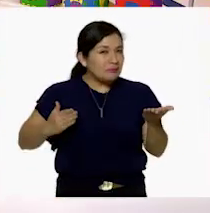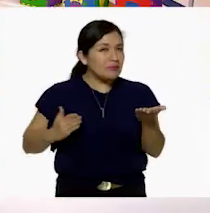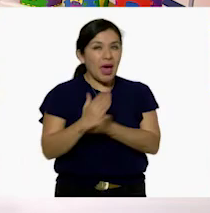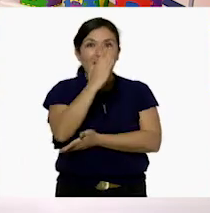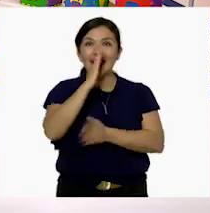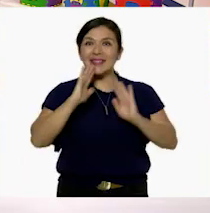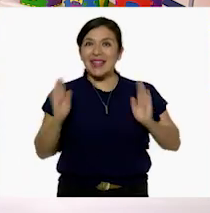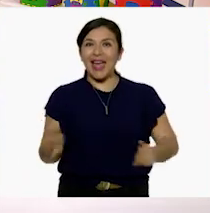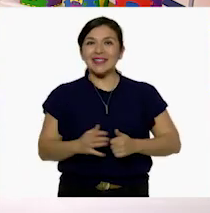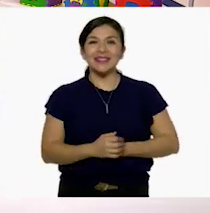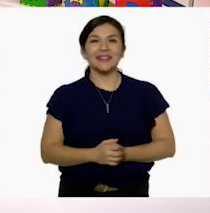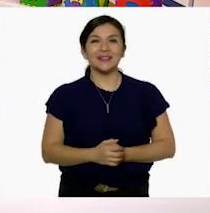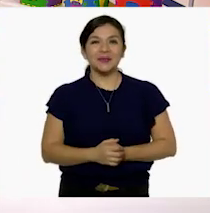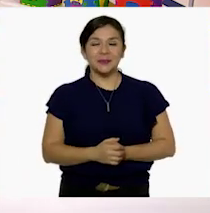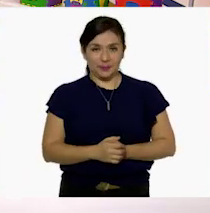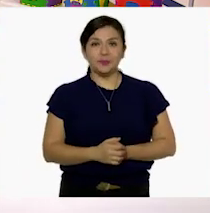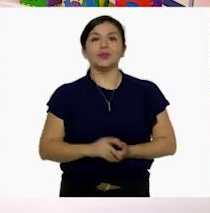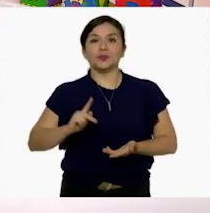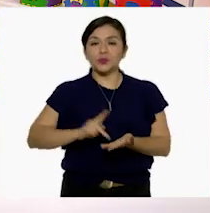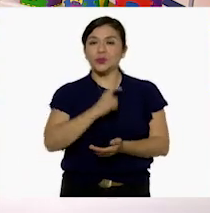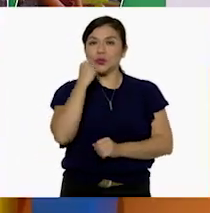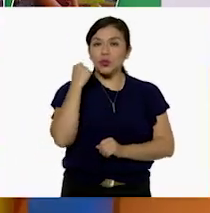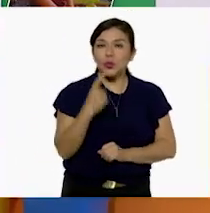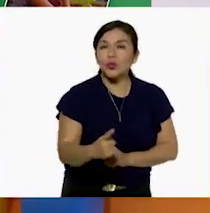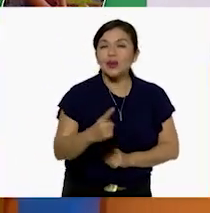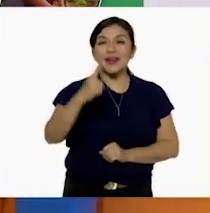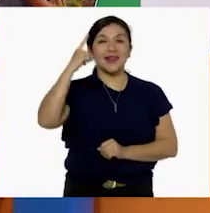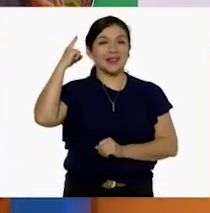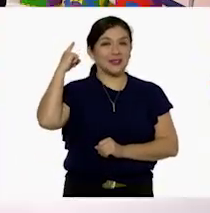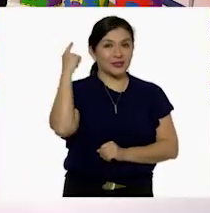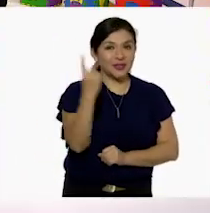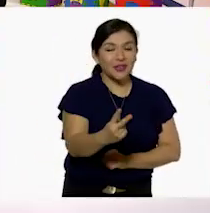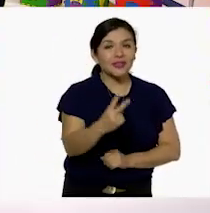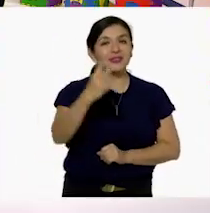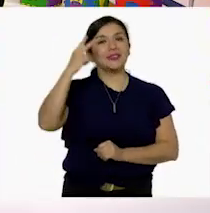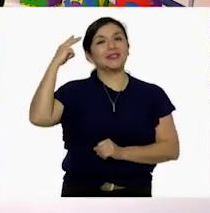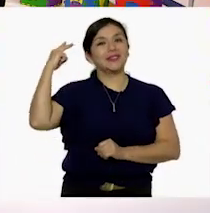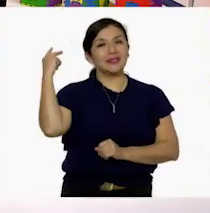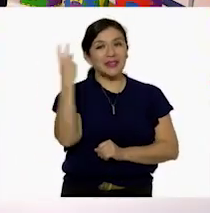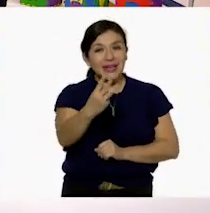Pepe. Contamos. Listo. Y dice,